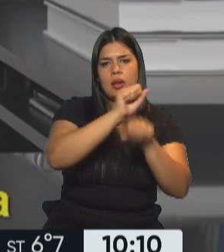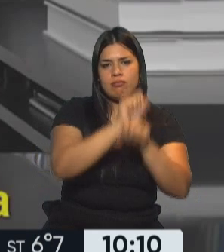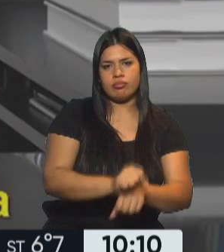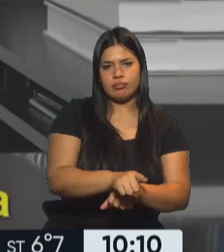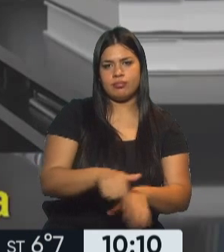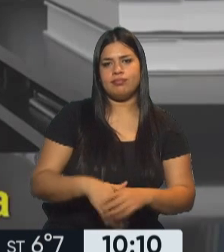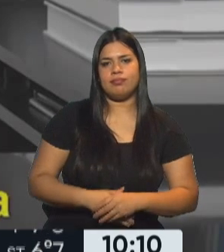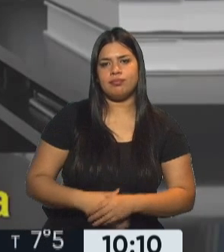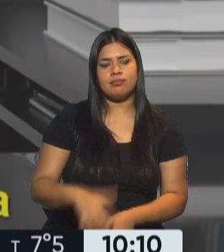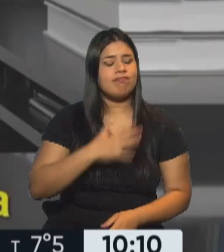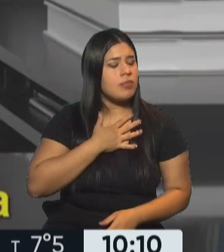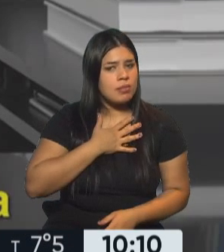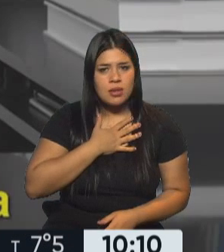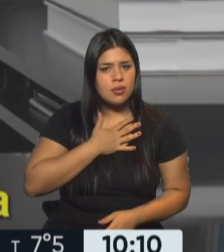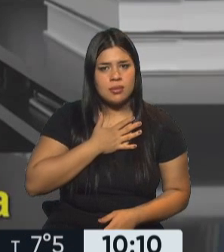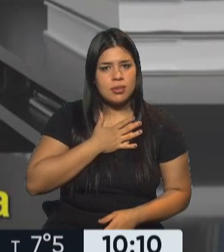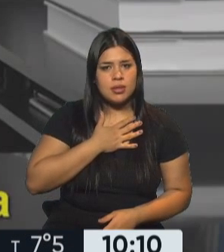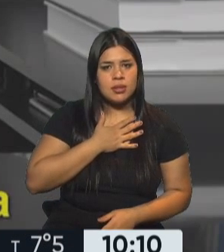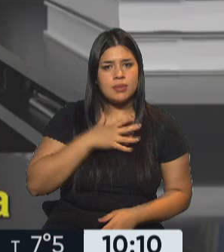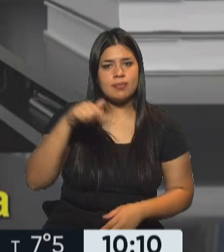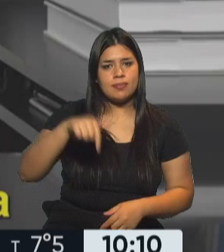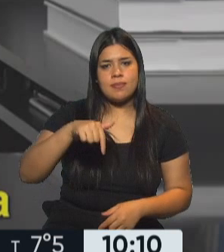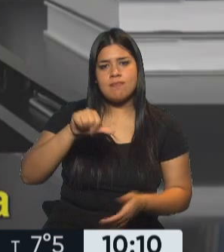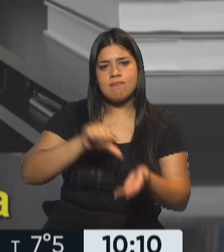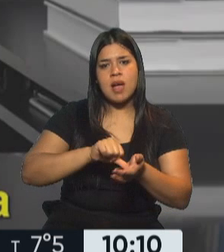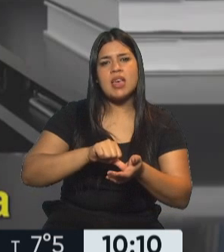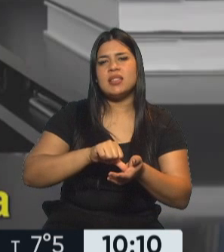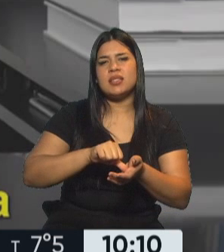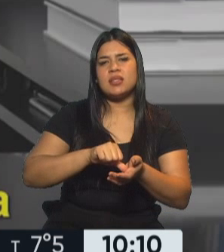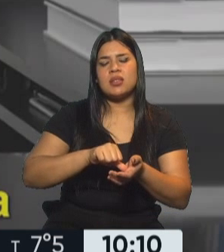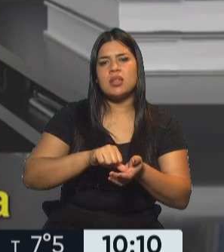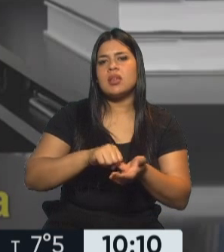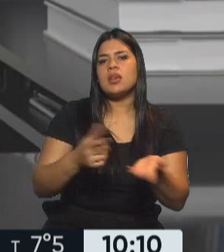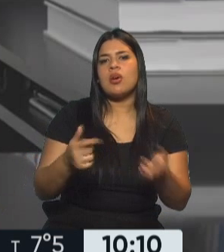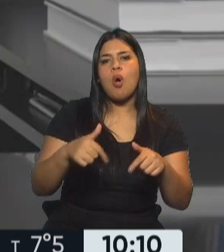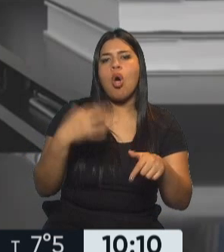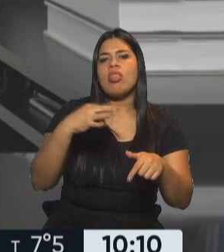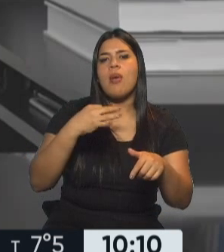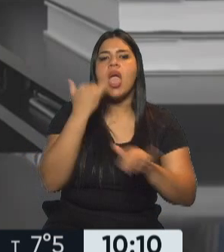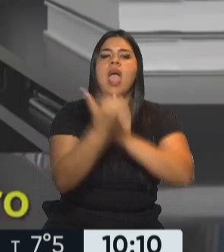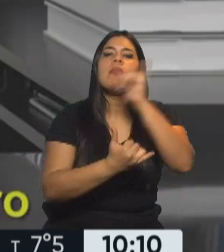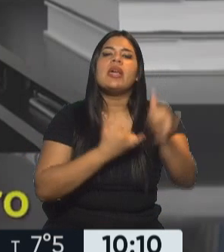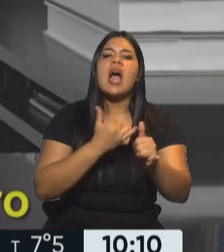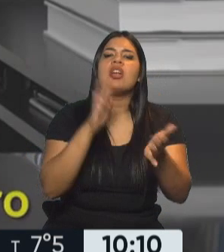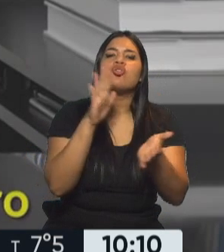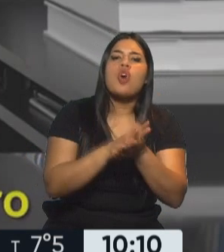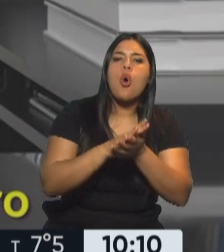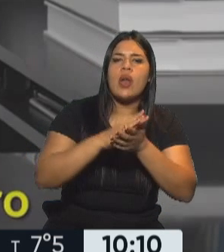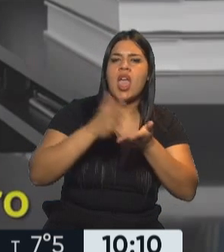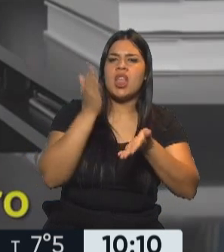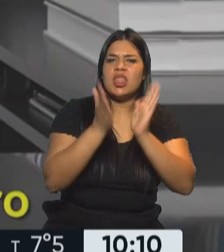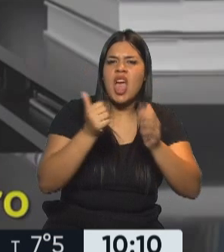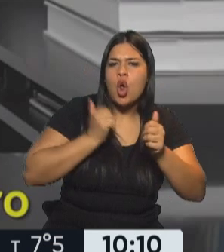Lamentablemente, nuestro país no necesita que le expliquen qué es el terrorismo. Hemos sido